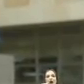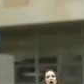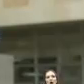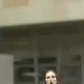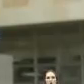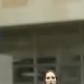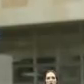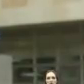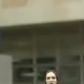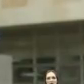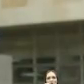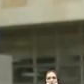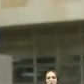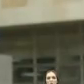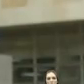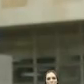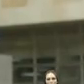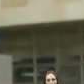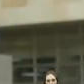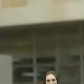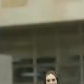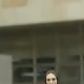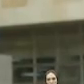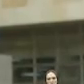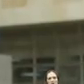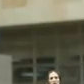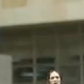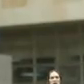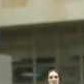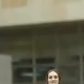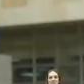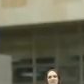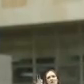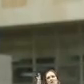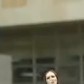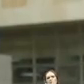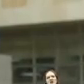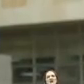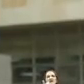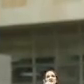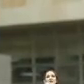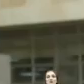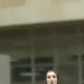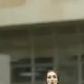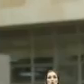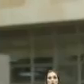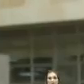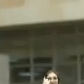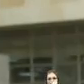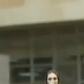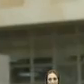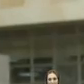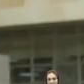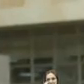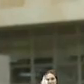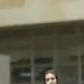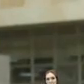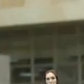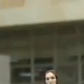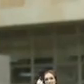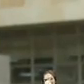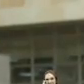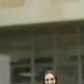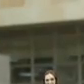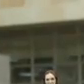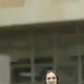las Naciones Unidas. Ellos entregaron la relatoría de lo que ocurrió el 9, 10 y 11 de septiembre, luego de las manifestaciones que